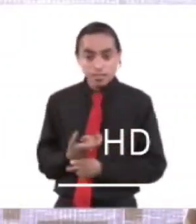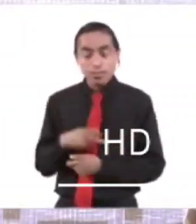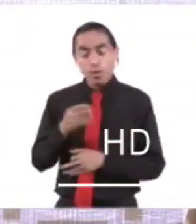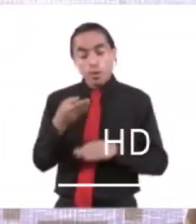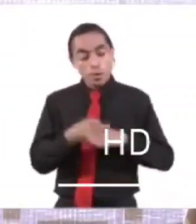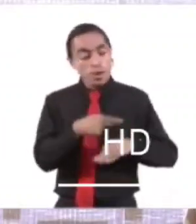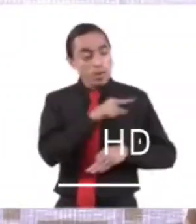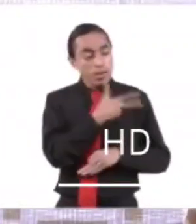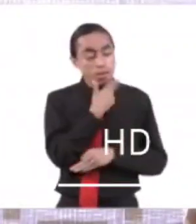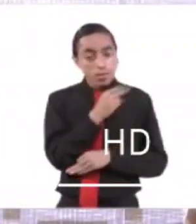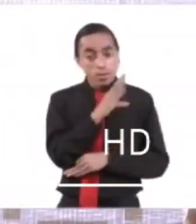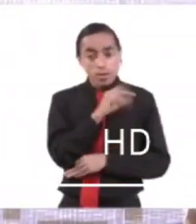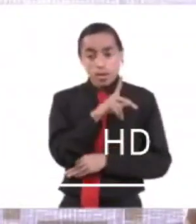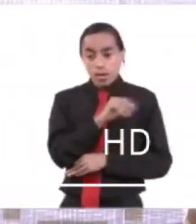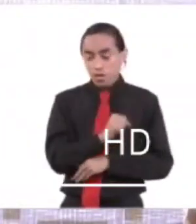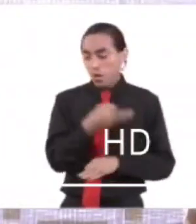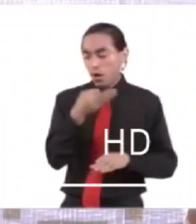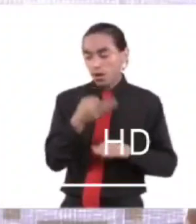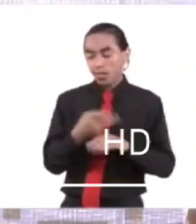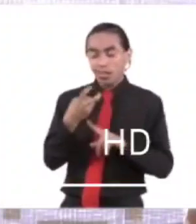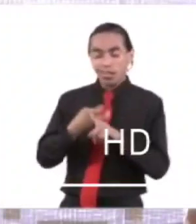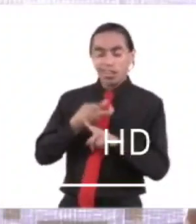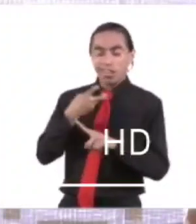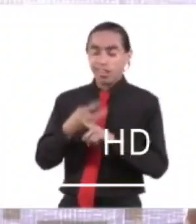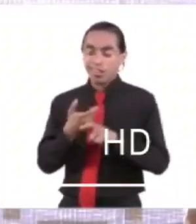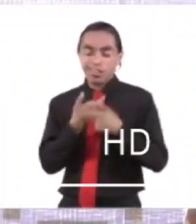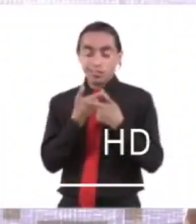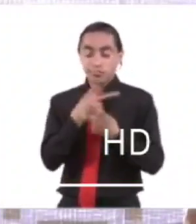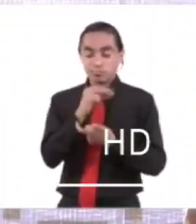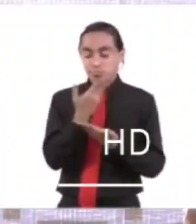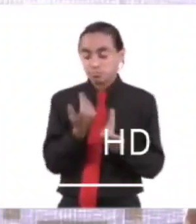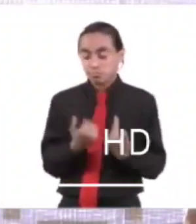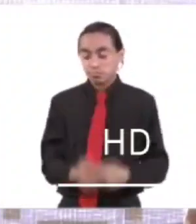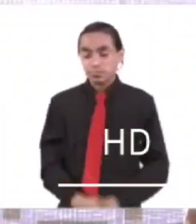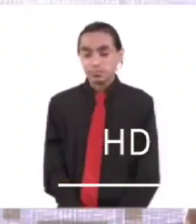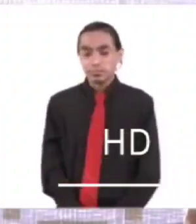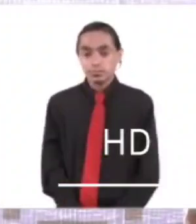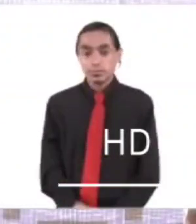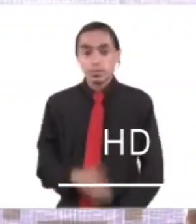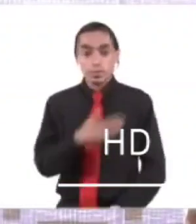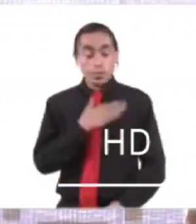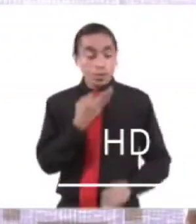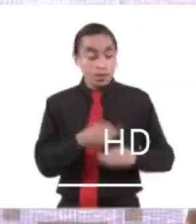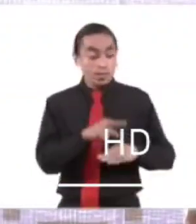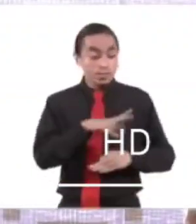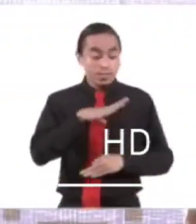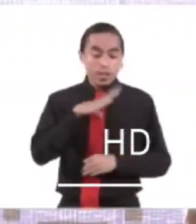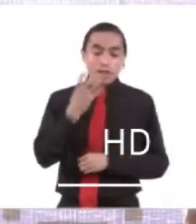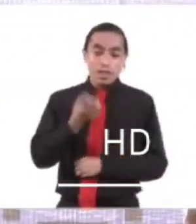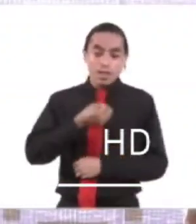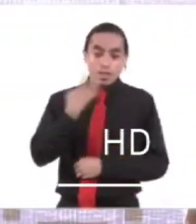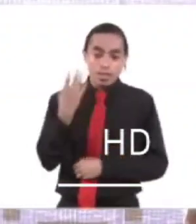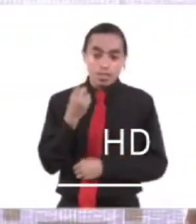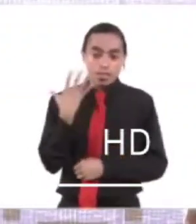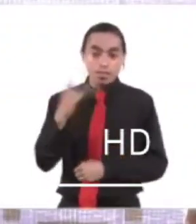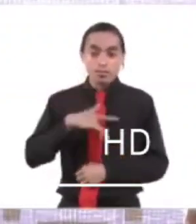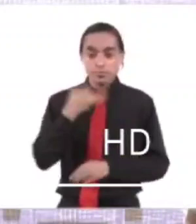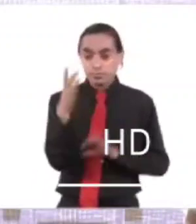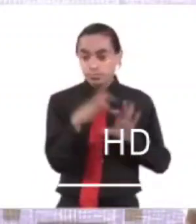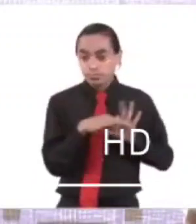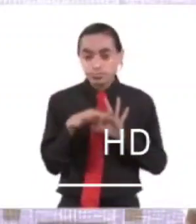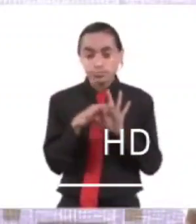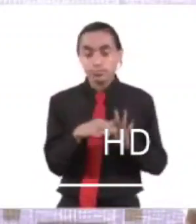aquí para criticarnos y burlarse de nosotros por este acto de solemnidad, que en realidad